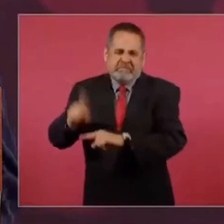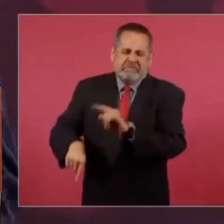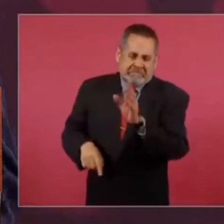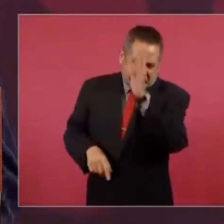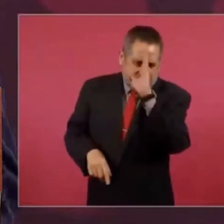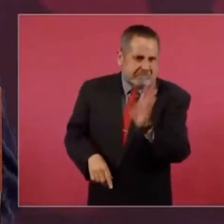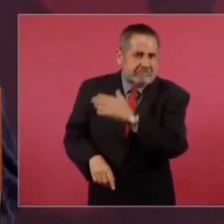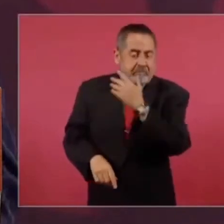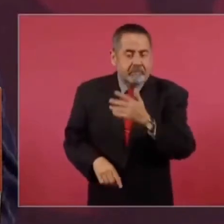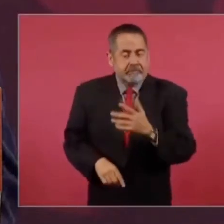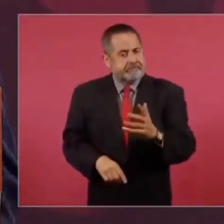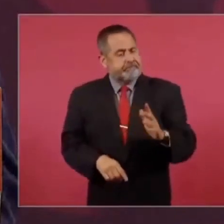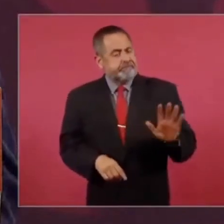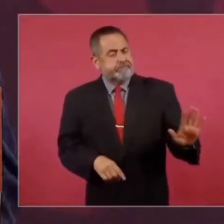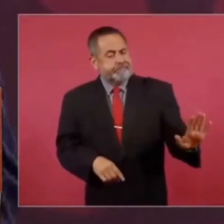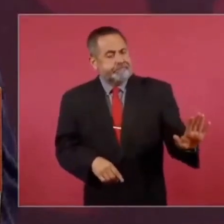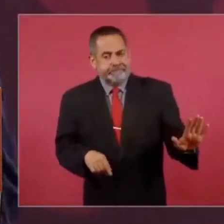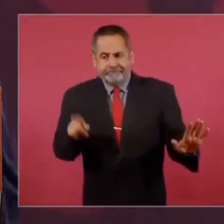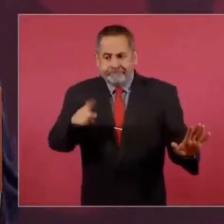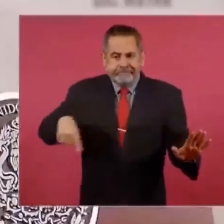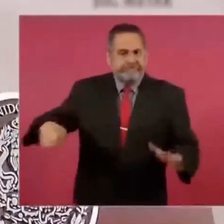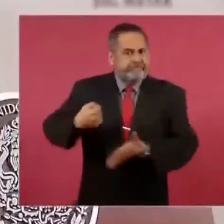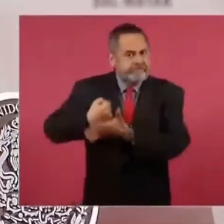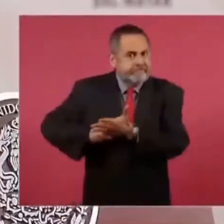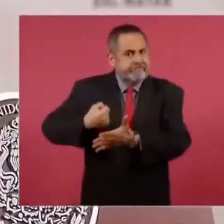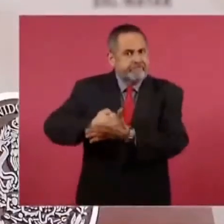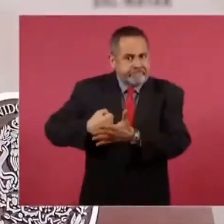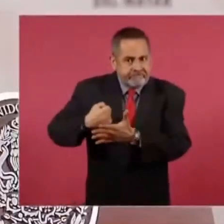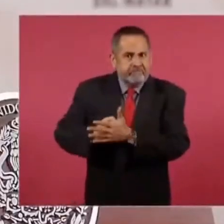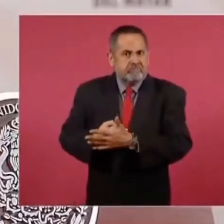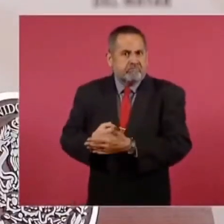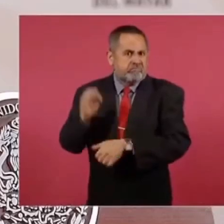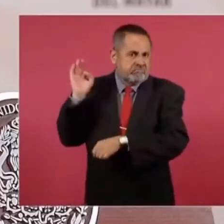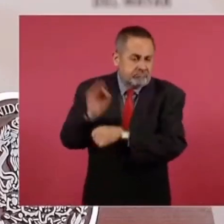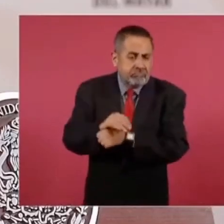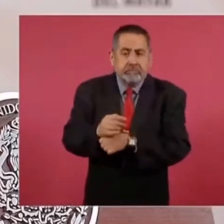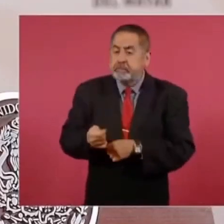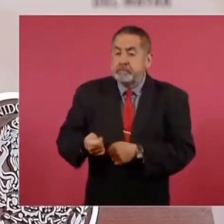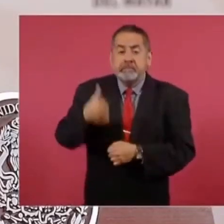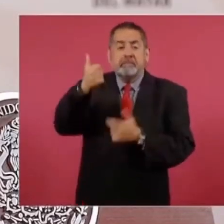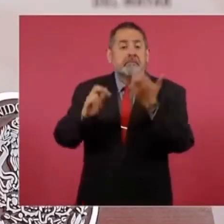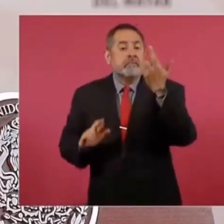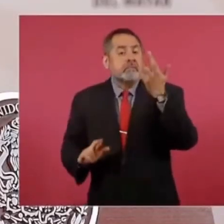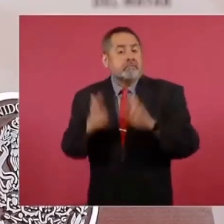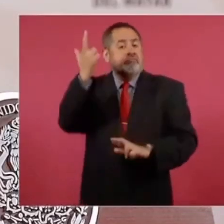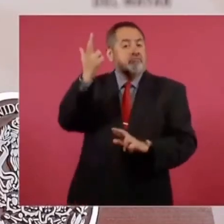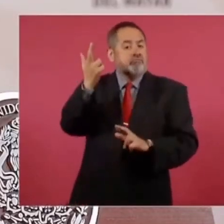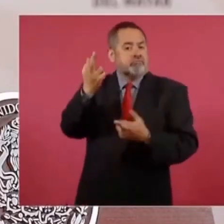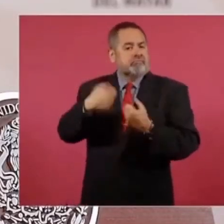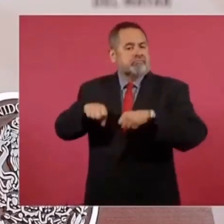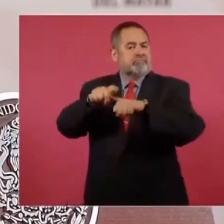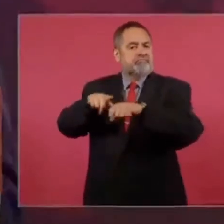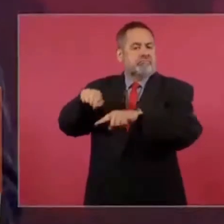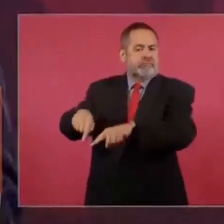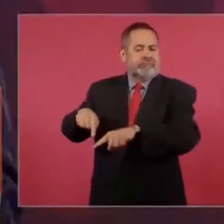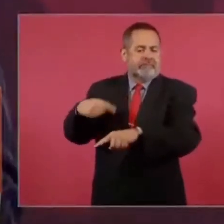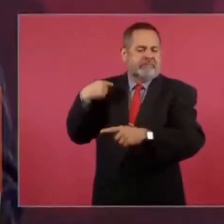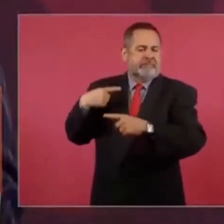Revolución Mexicana, la primera revolución social del siglo